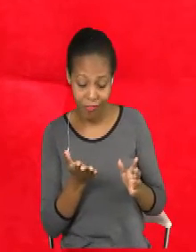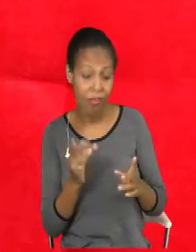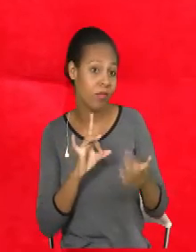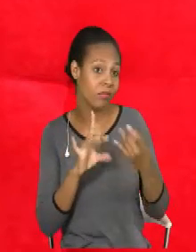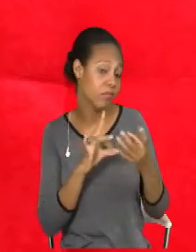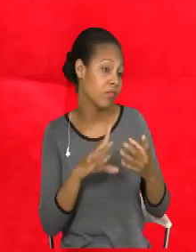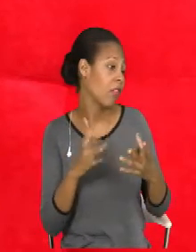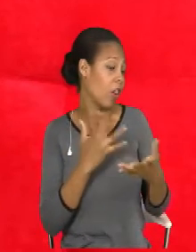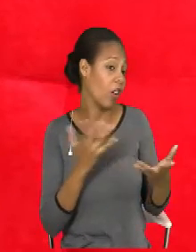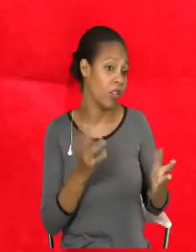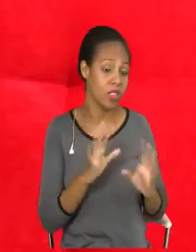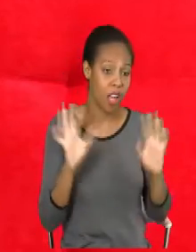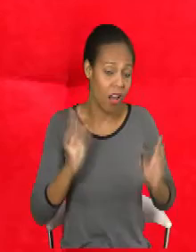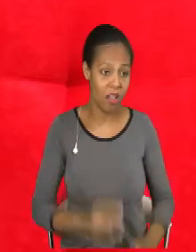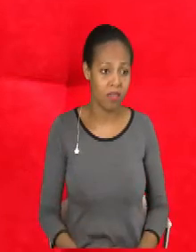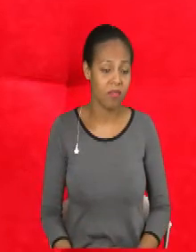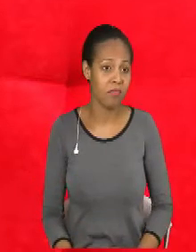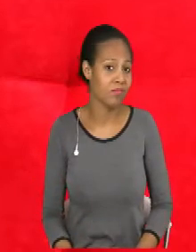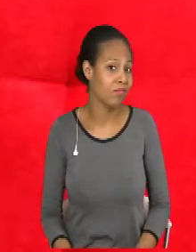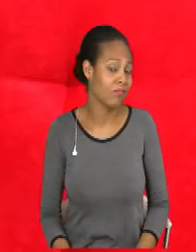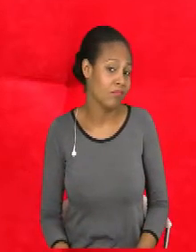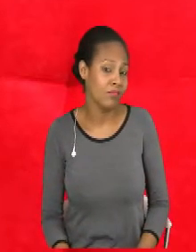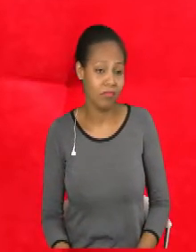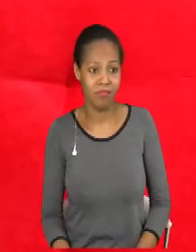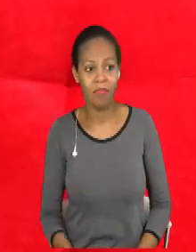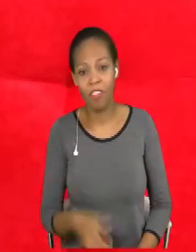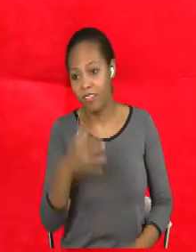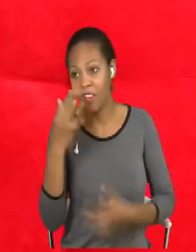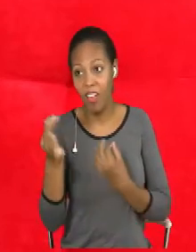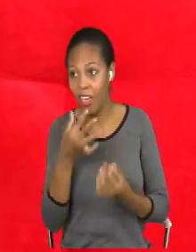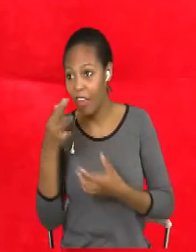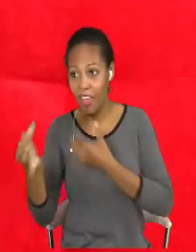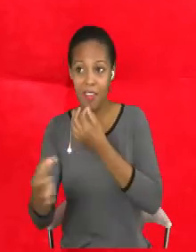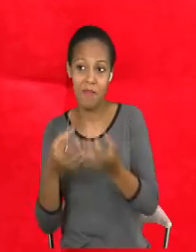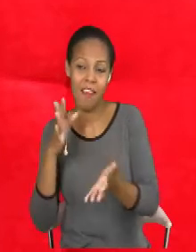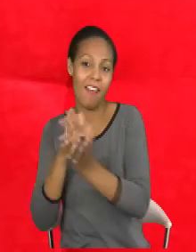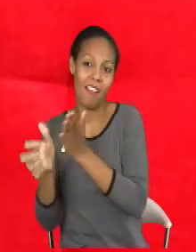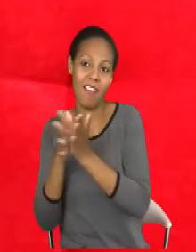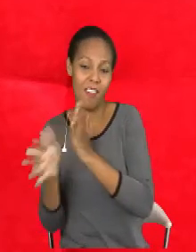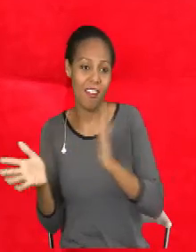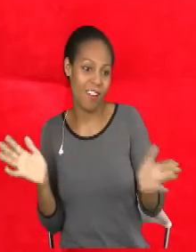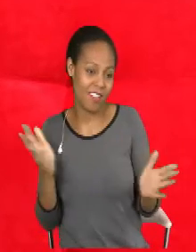chatear o para chismosear, para averiguarle la vida a los